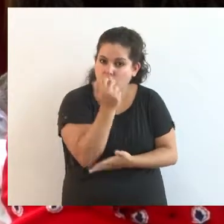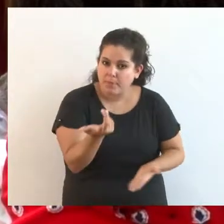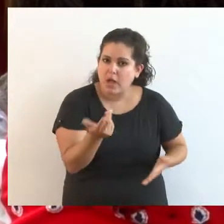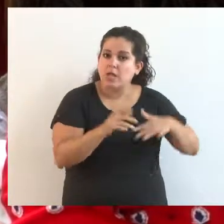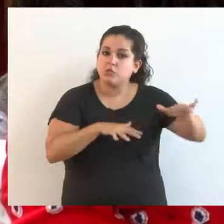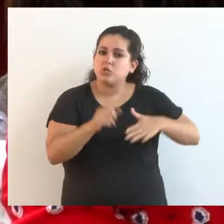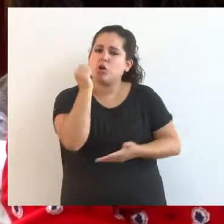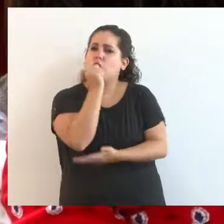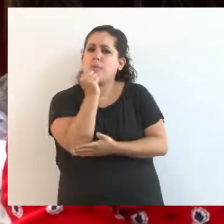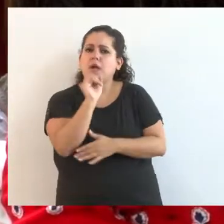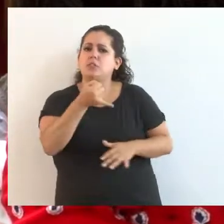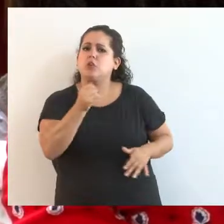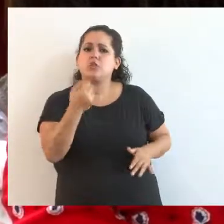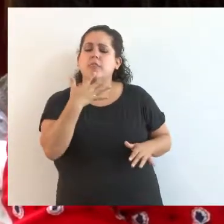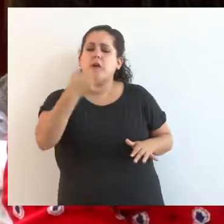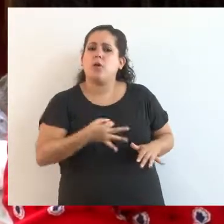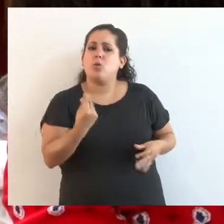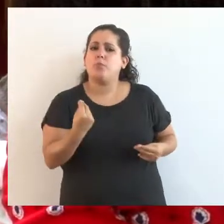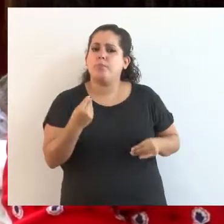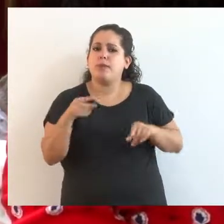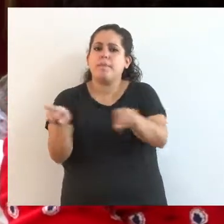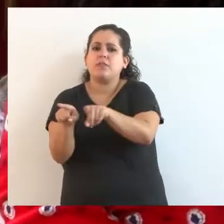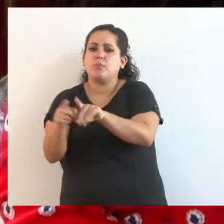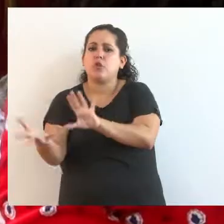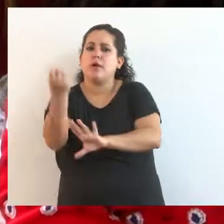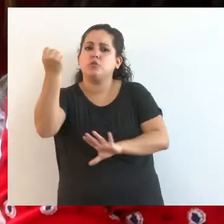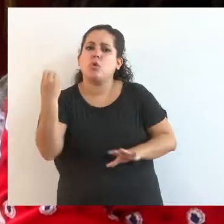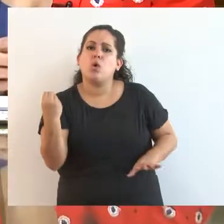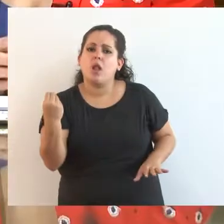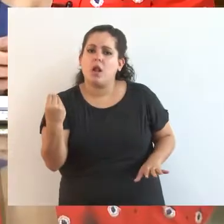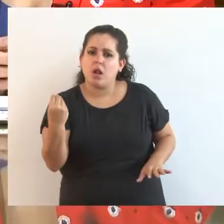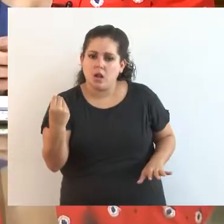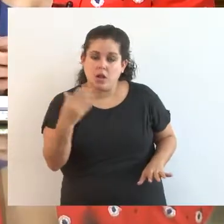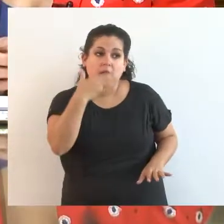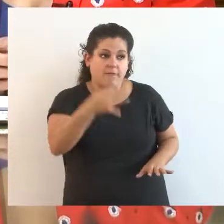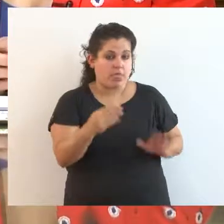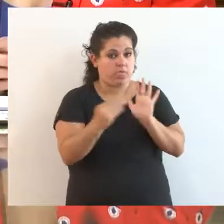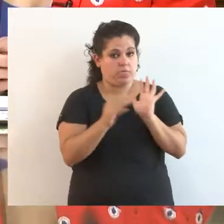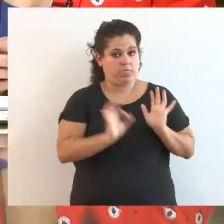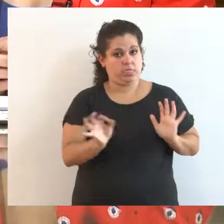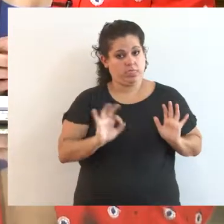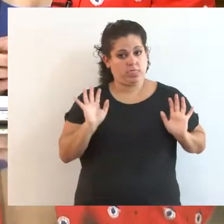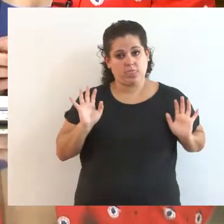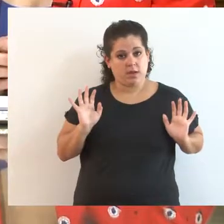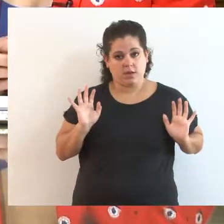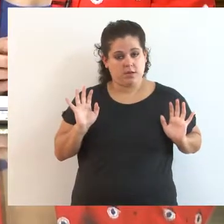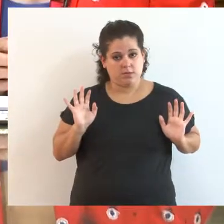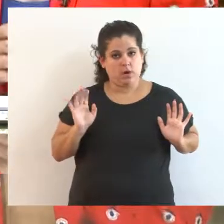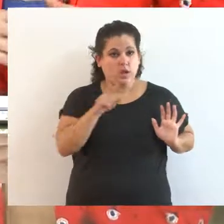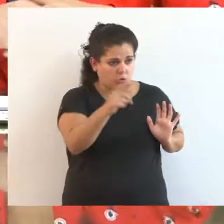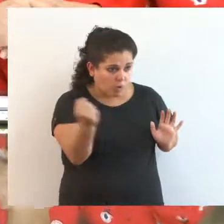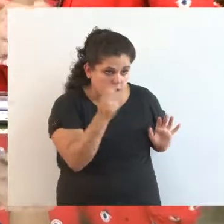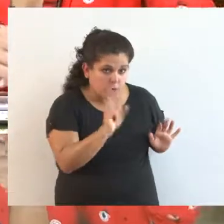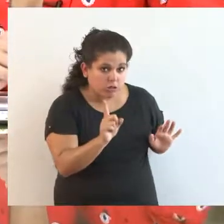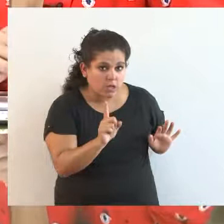situación económica. ¿En qué situación económica, en qué piso debe tener el matrimonio que adopta? No, por suerte eso no está, porque los requisitos, digamos...